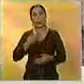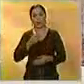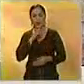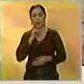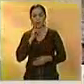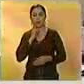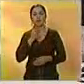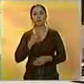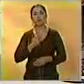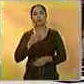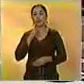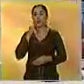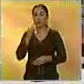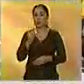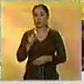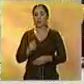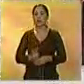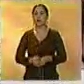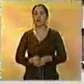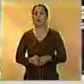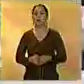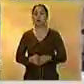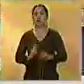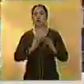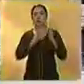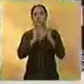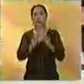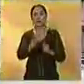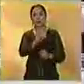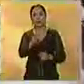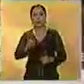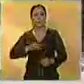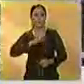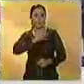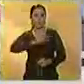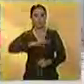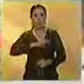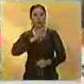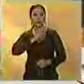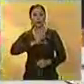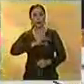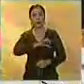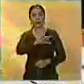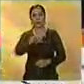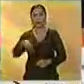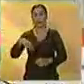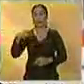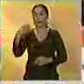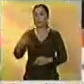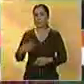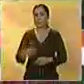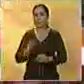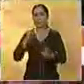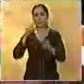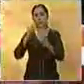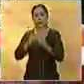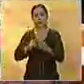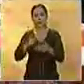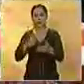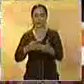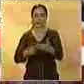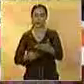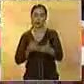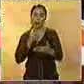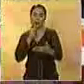anunció que fueron aceptados como miembros consultivos de la Internacional Socialista. Próximamente se tiene previsto que elaboren una agenda